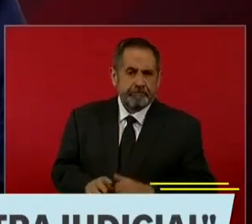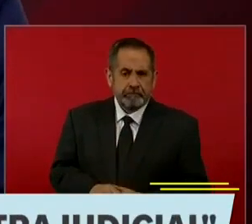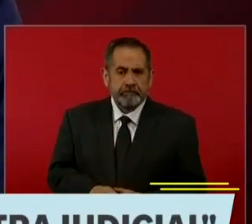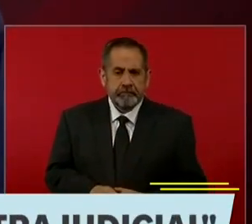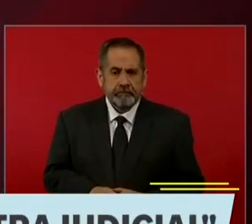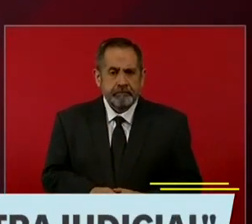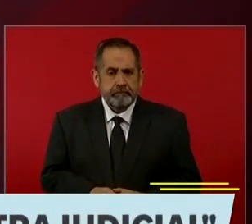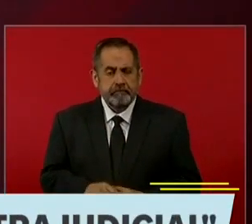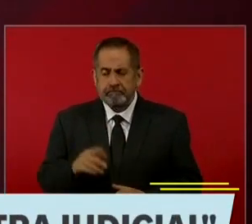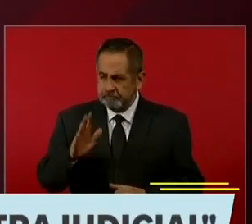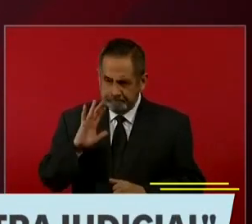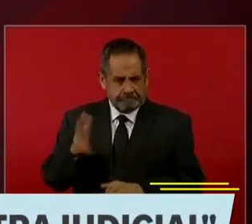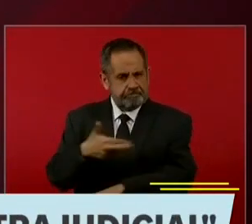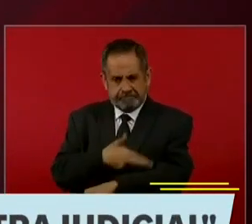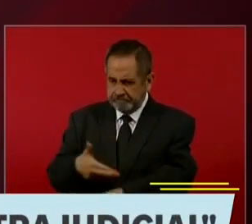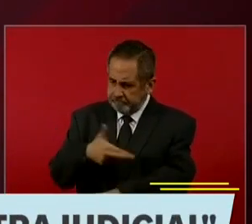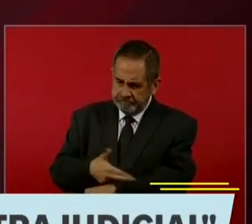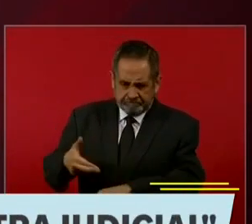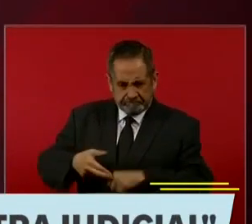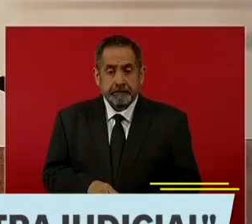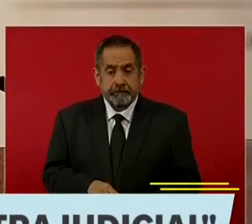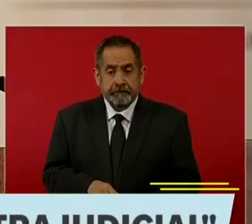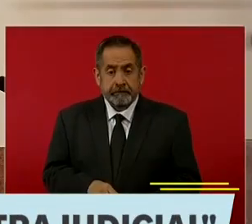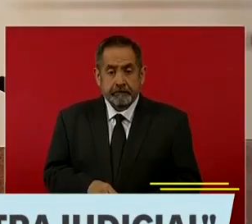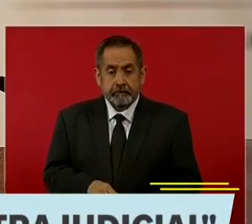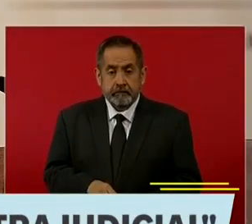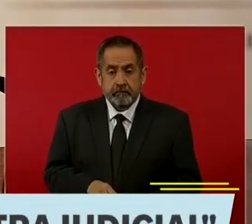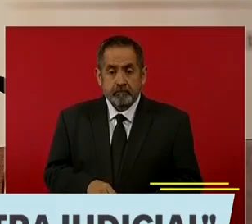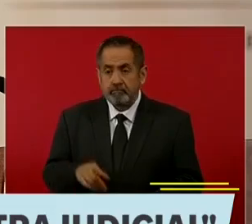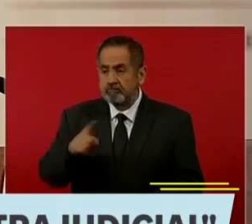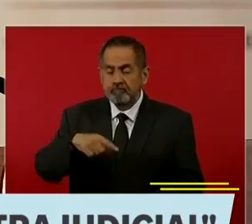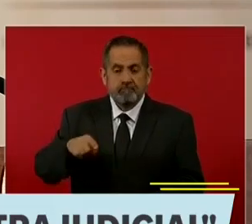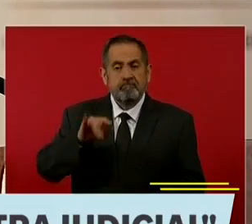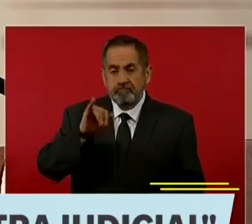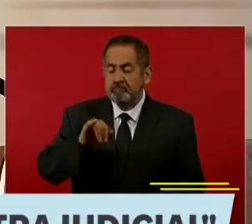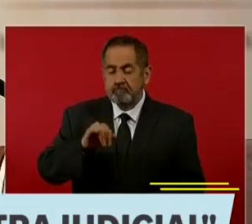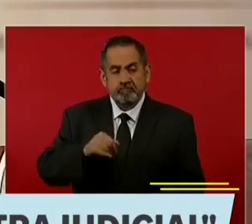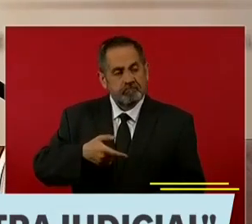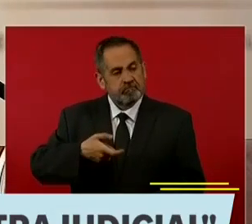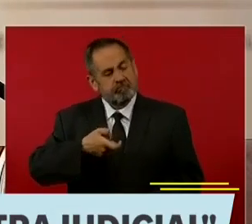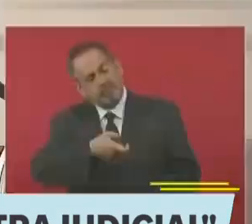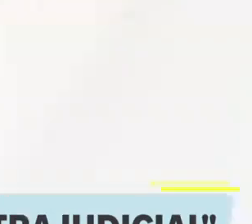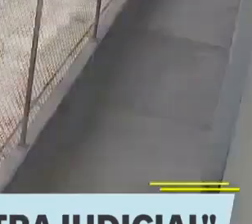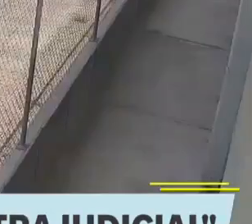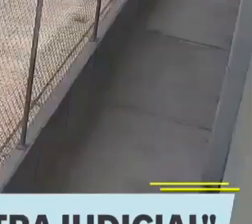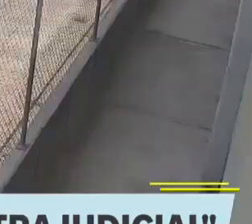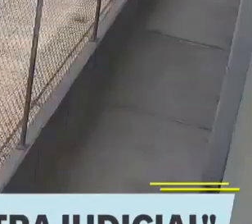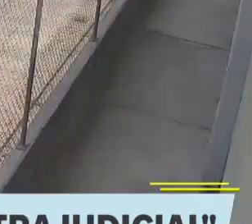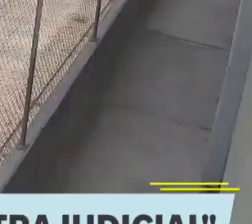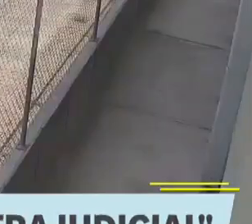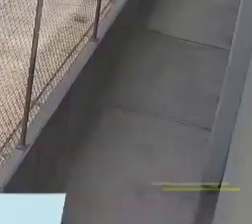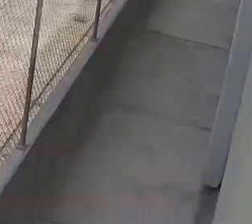aseguró que su gobierno ya Está realizando una investigación al respecto Pues dijo que su administración no es igual a las anteriores